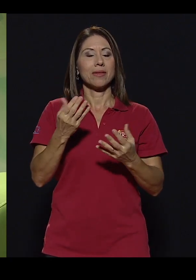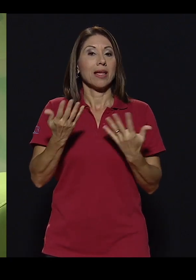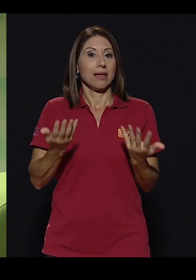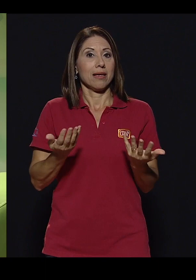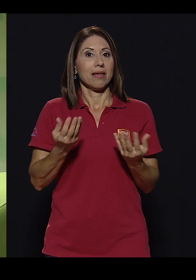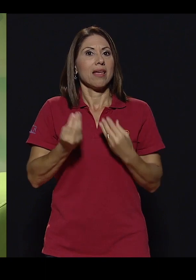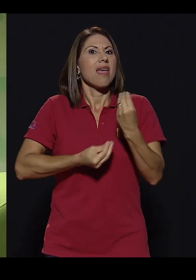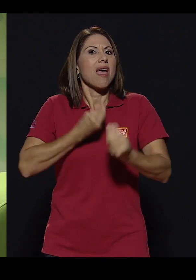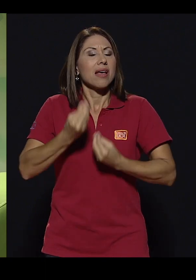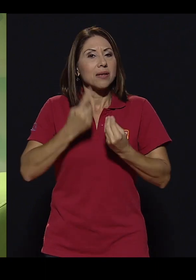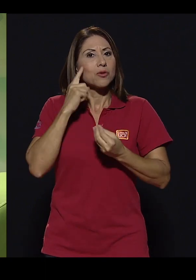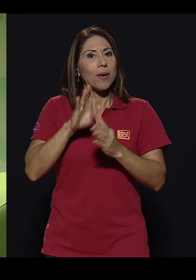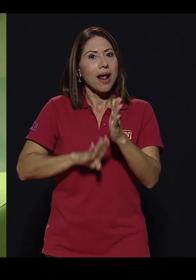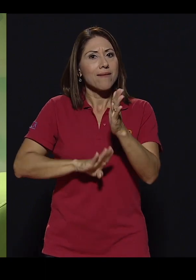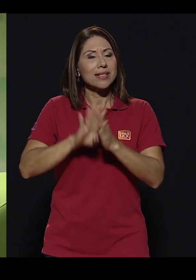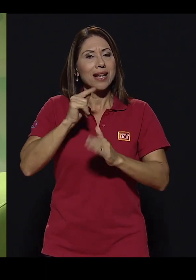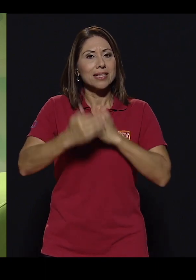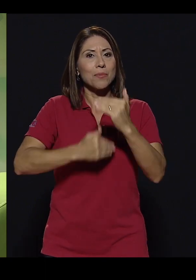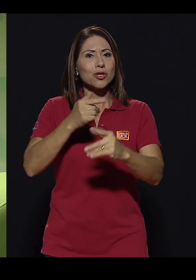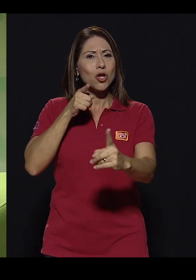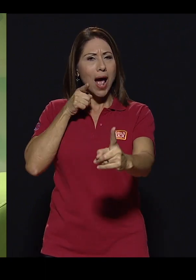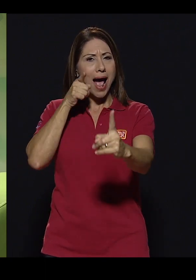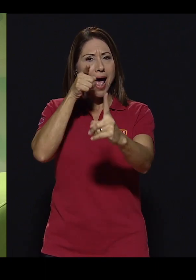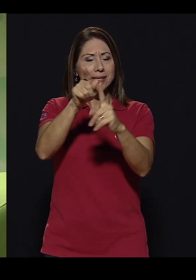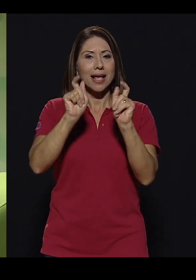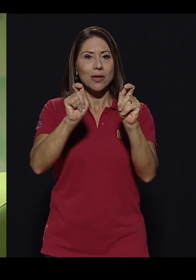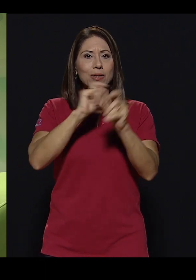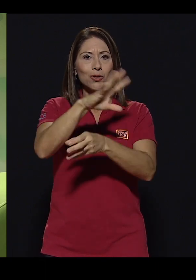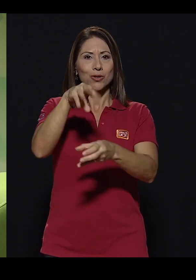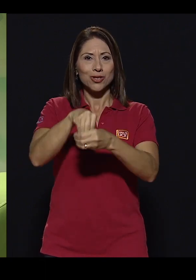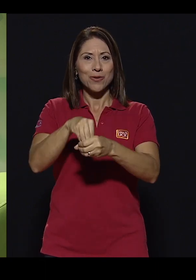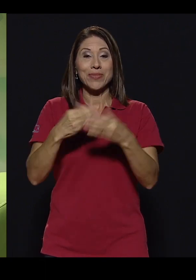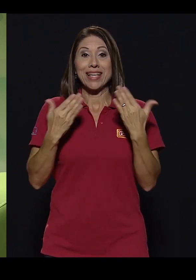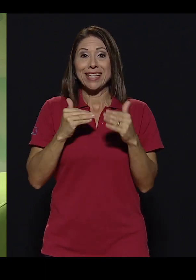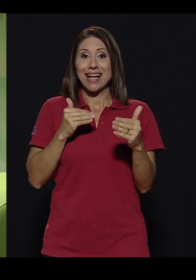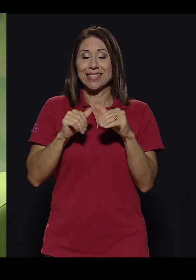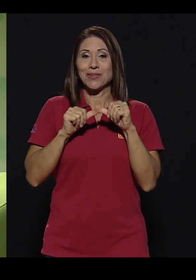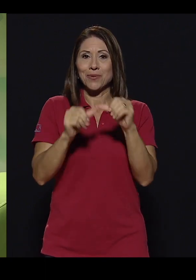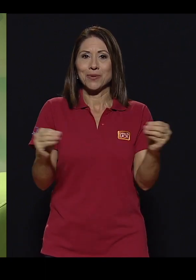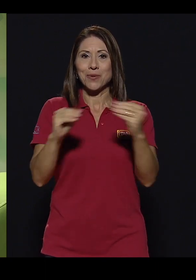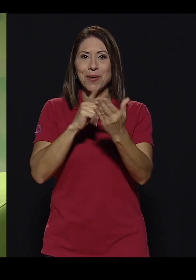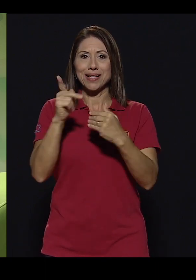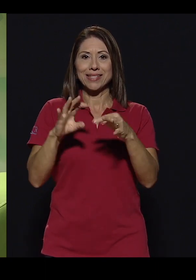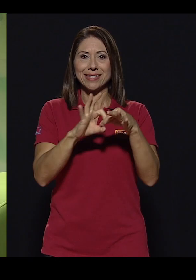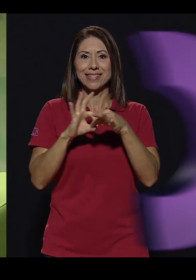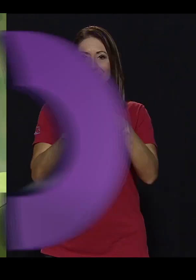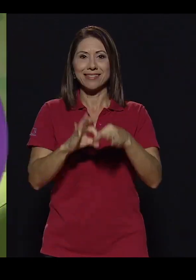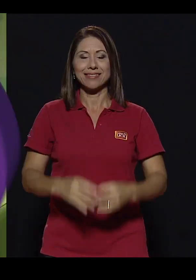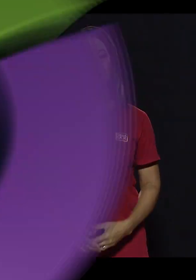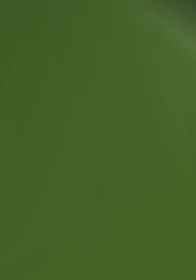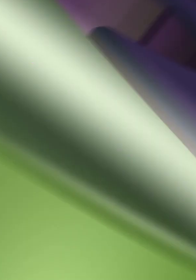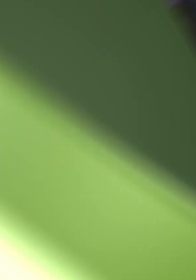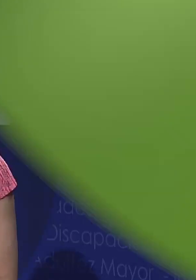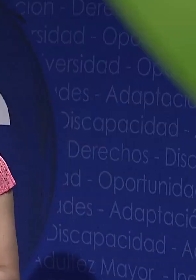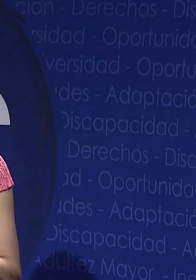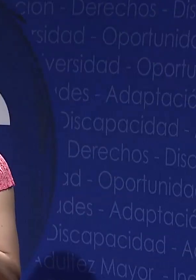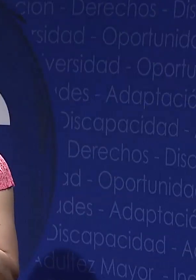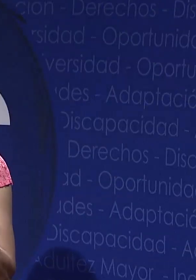hacemos para entonces avanzar en este proceso hacia la educación inclusiva ya casi volvemos con más directos